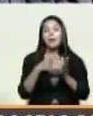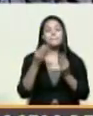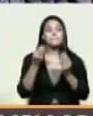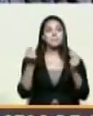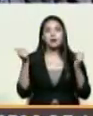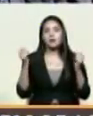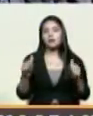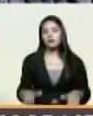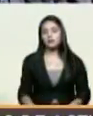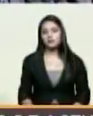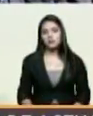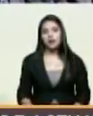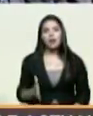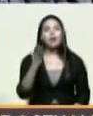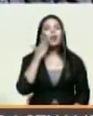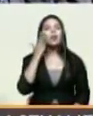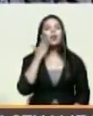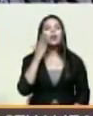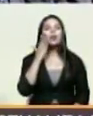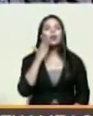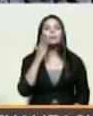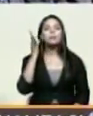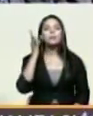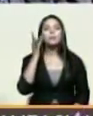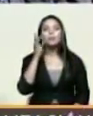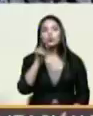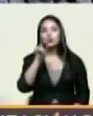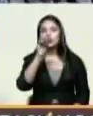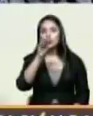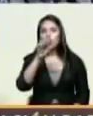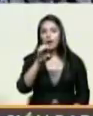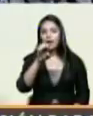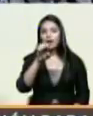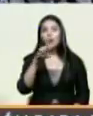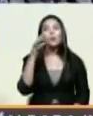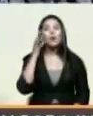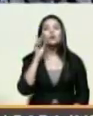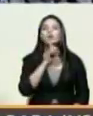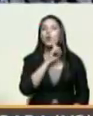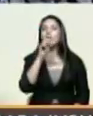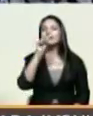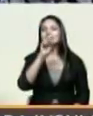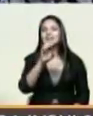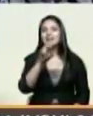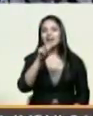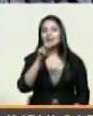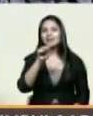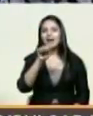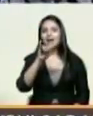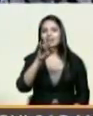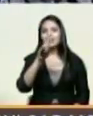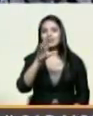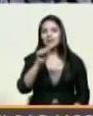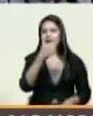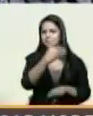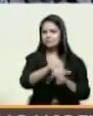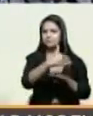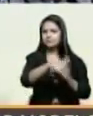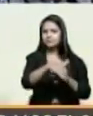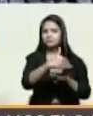desaparecidos. La mamá de Noé Rodríguez, Zenaida, ella andaba en la calle